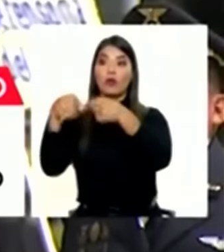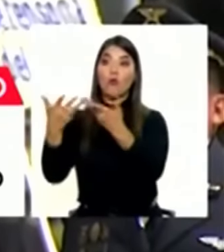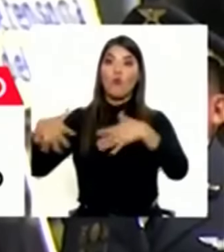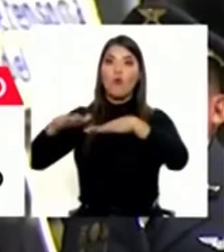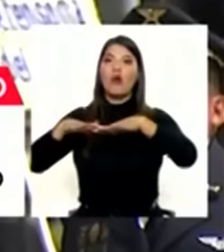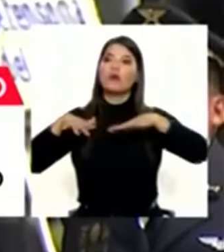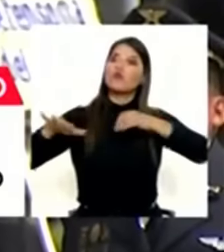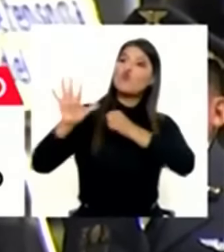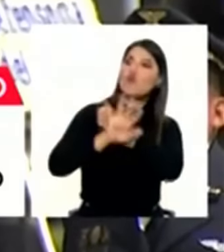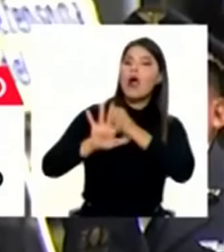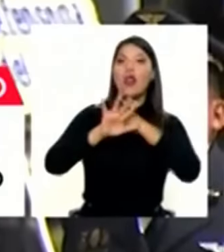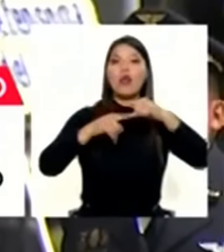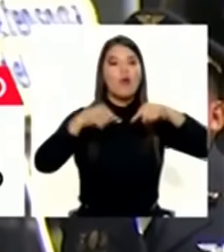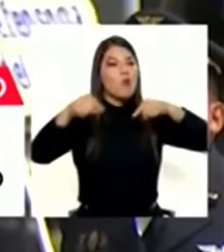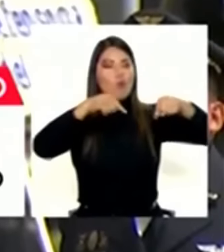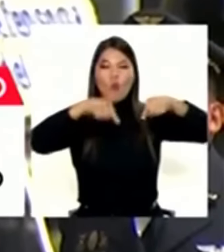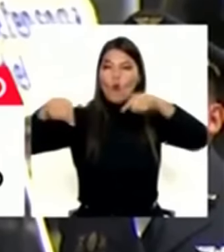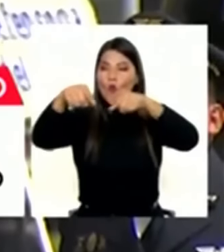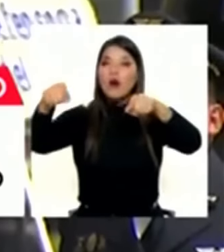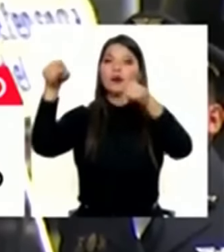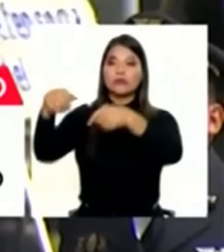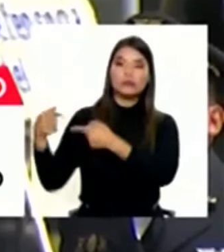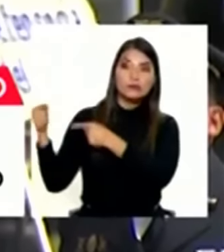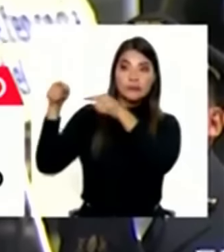nación en los lugares lejanos.